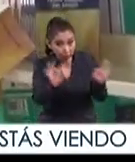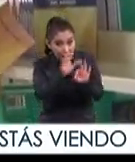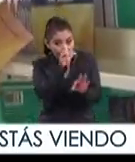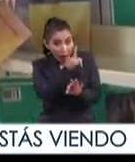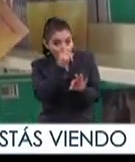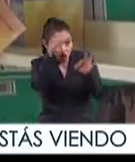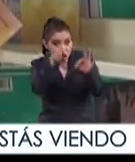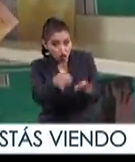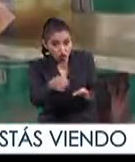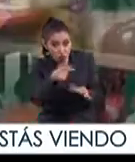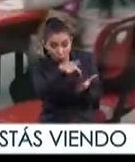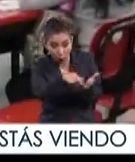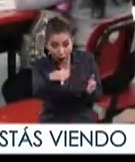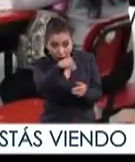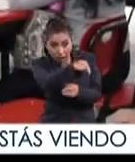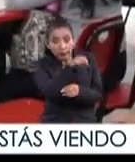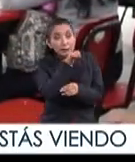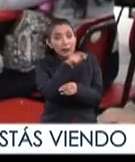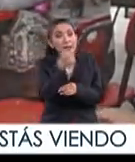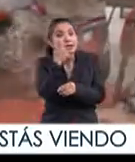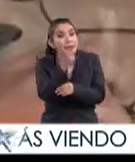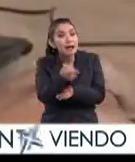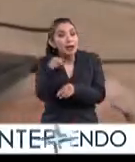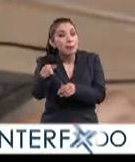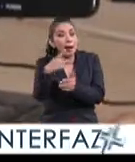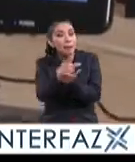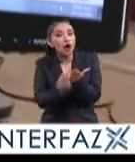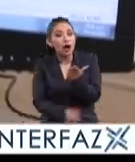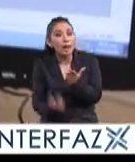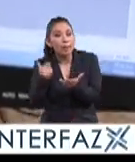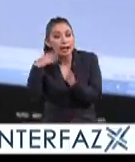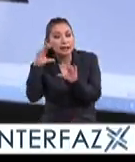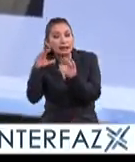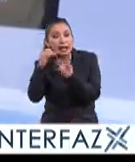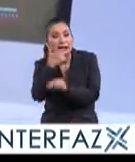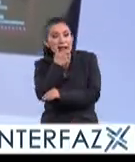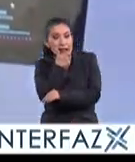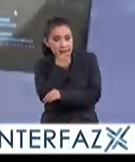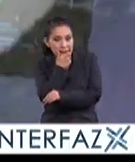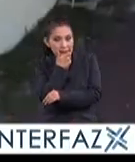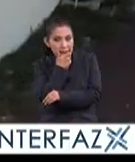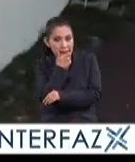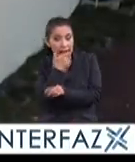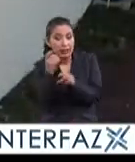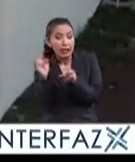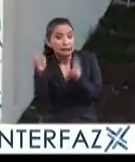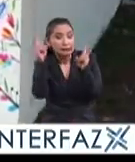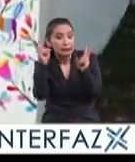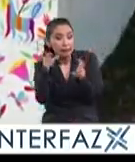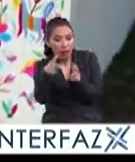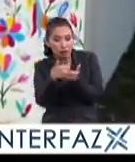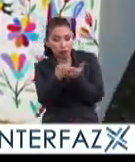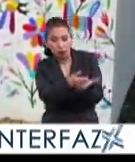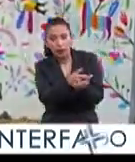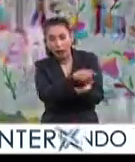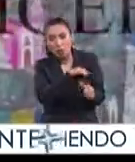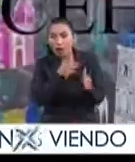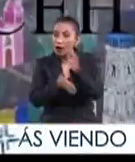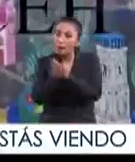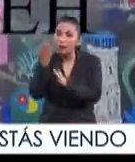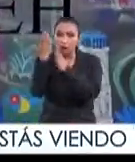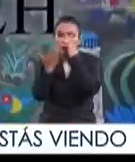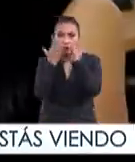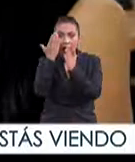lenguas originarias, también se presenta el programa de la enseñanza de inglés, materia que ha permitido la movilidad